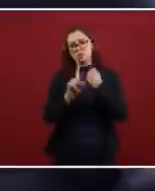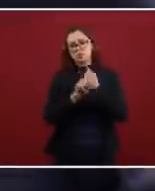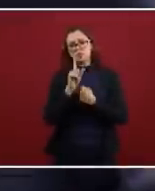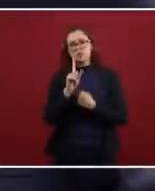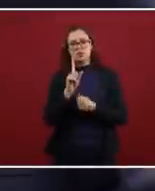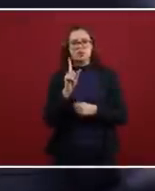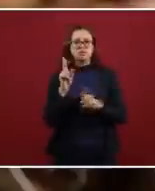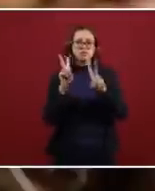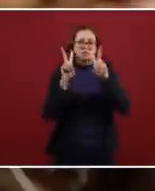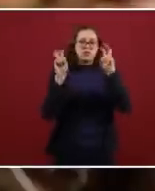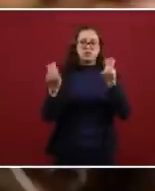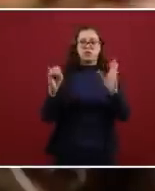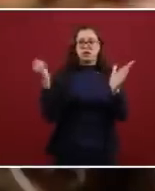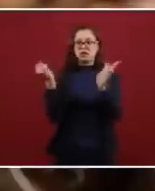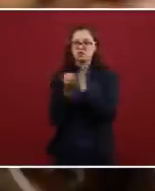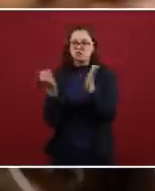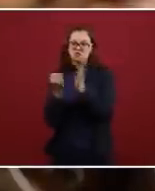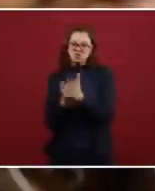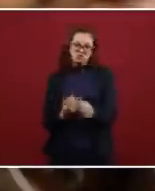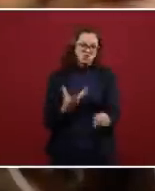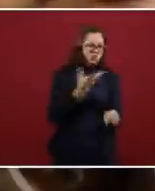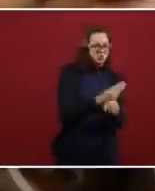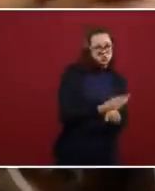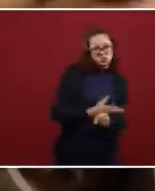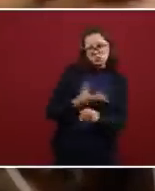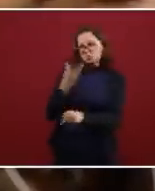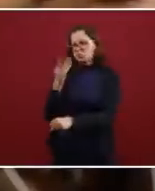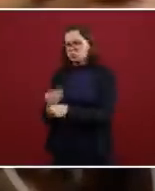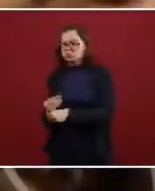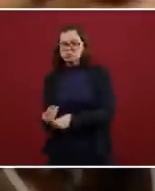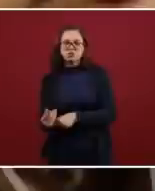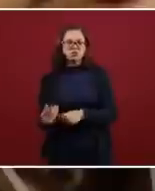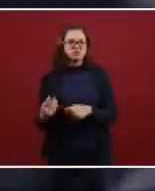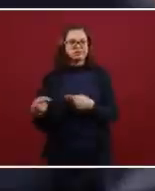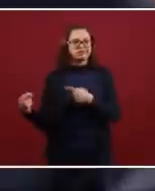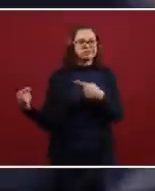arancelaria entre eeuu y china